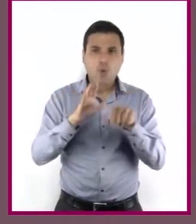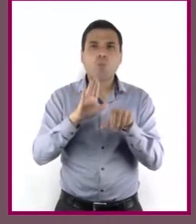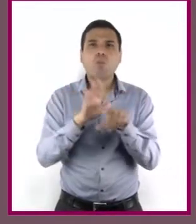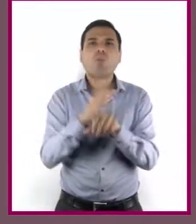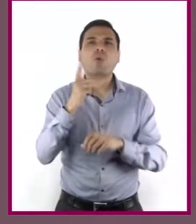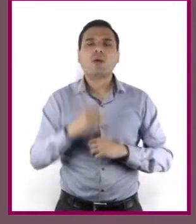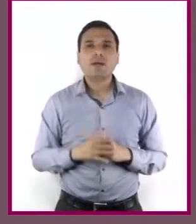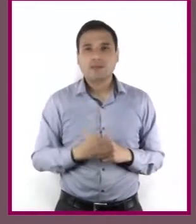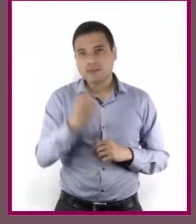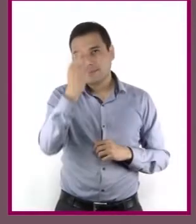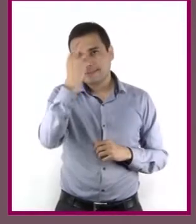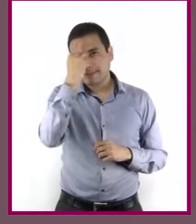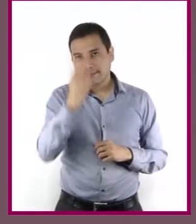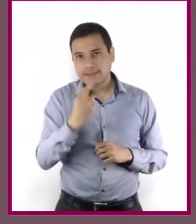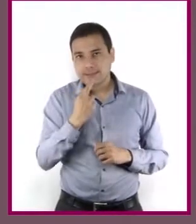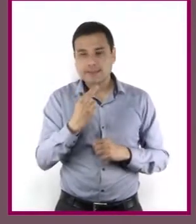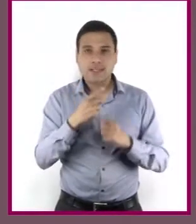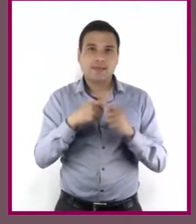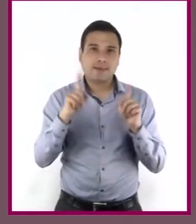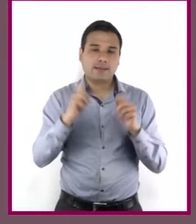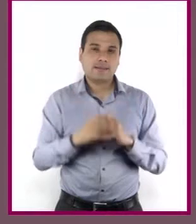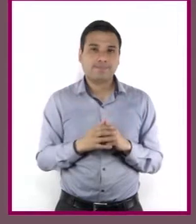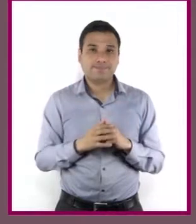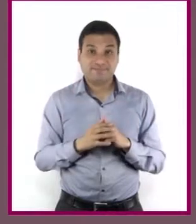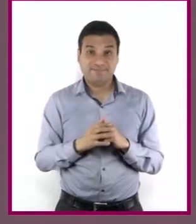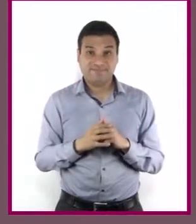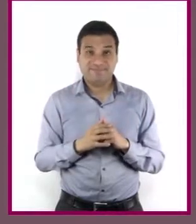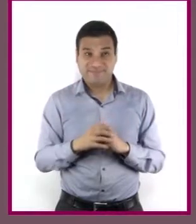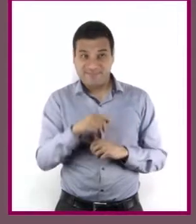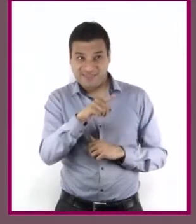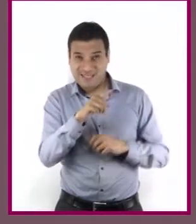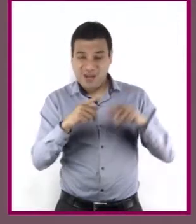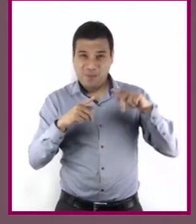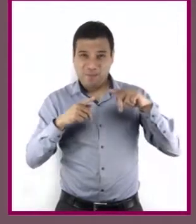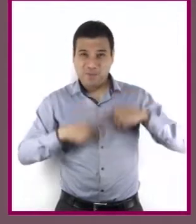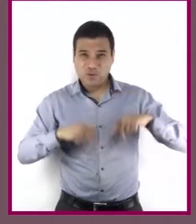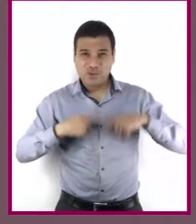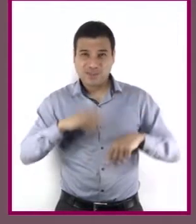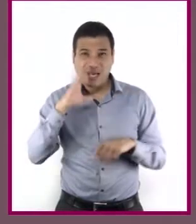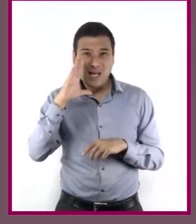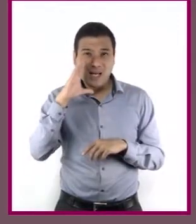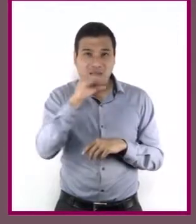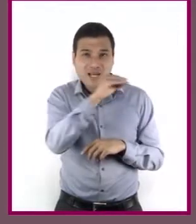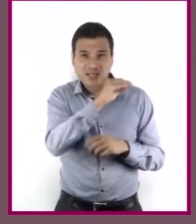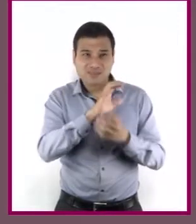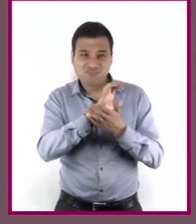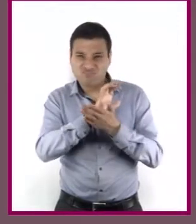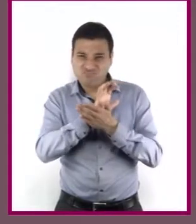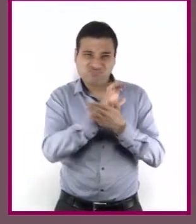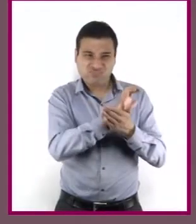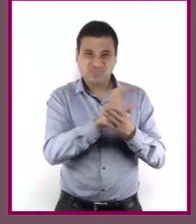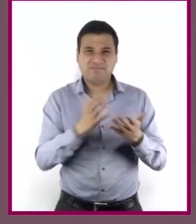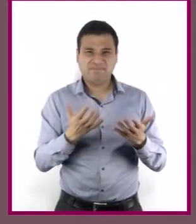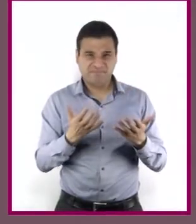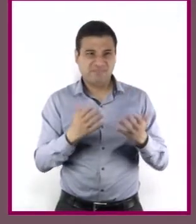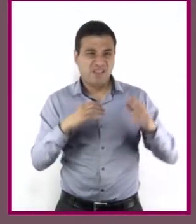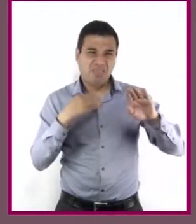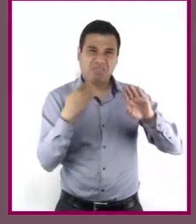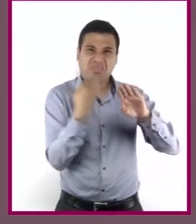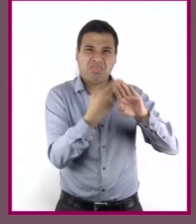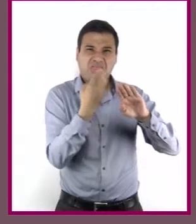o étnicos y en el trato discriminatorio hacia la población negra por parte de una minoría